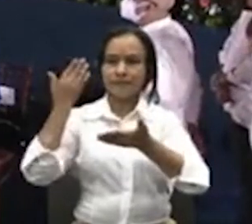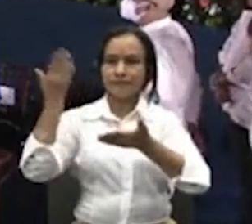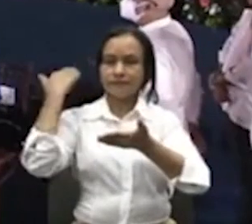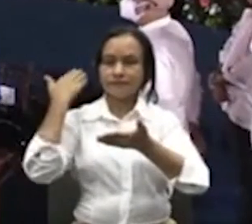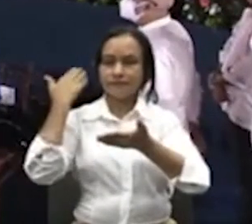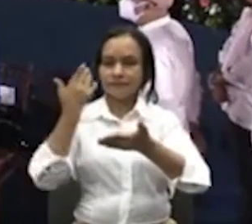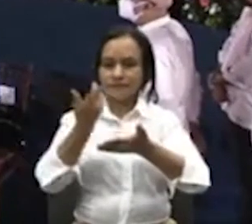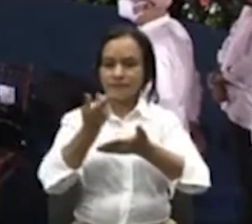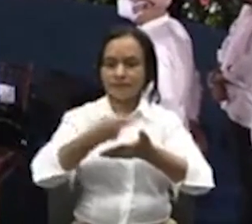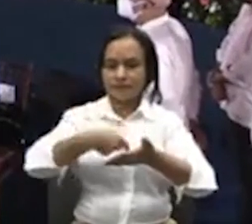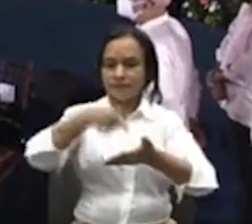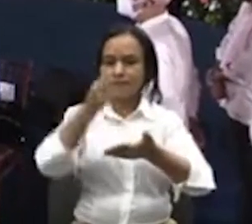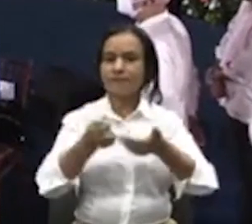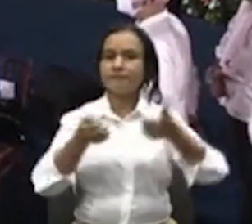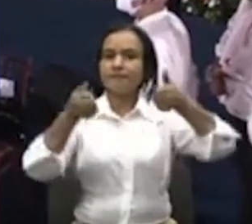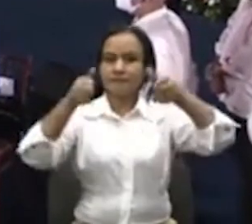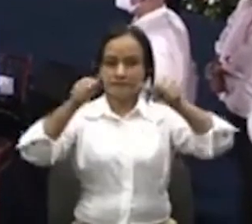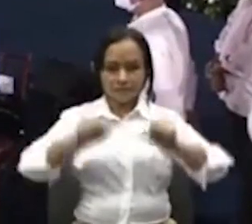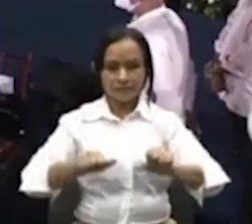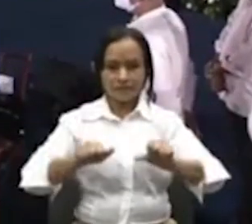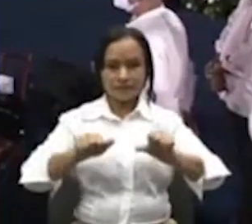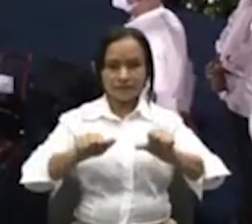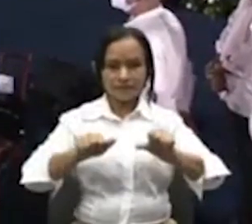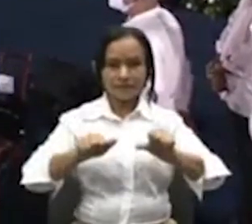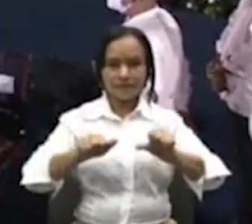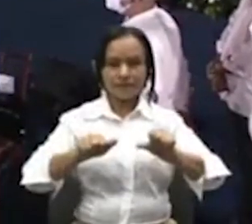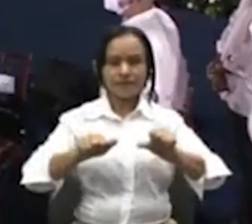el tratado